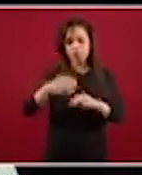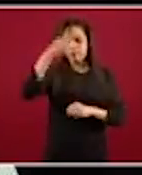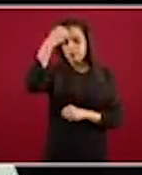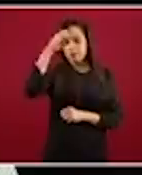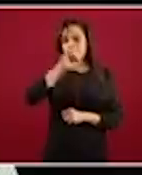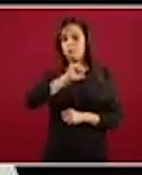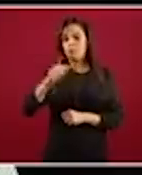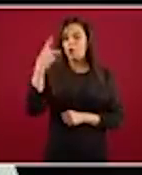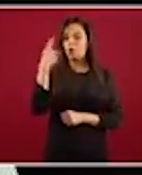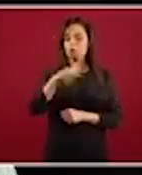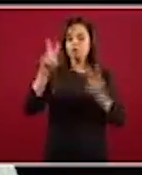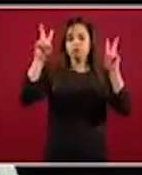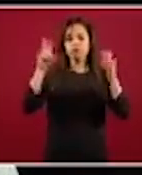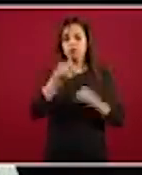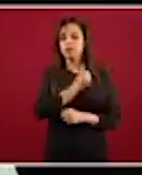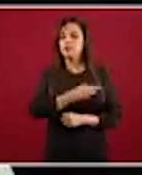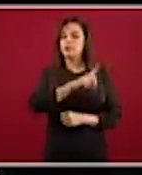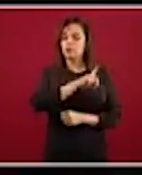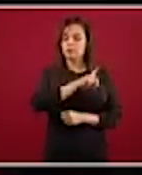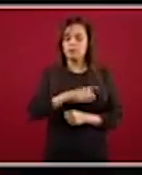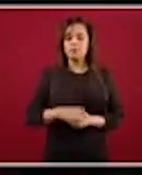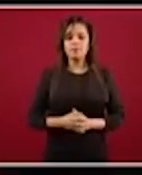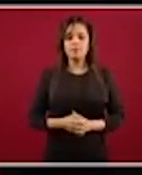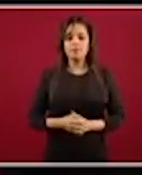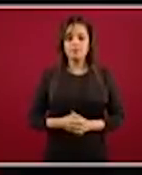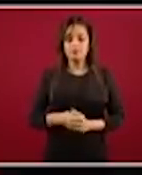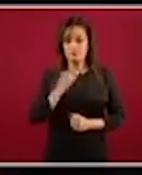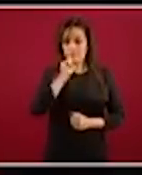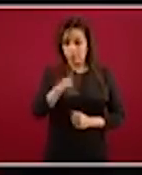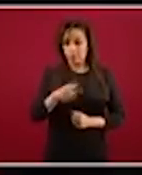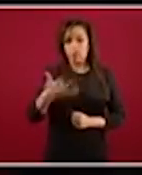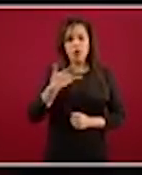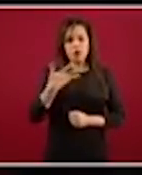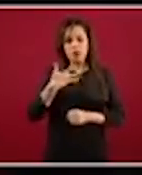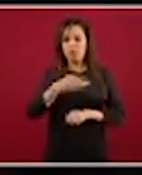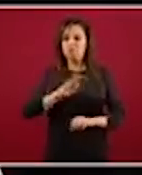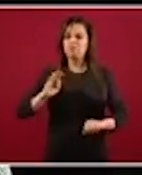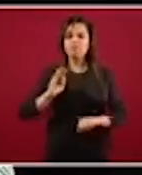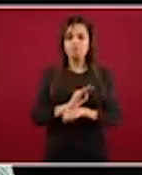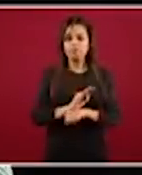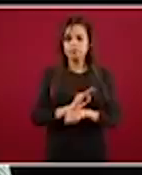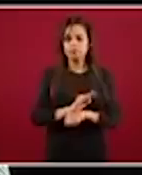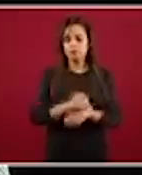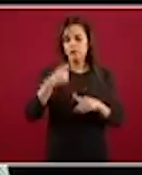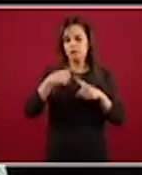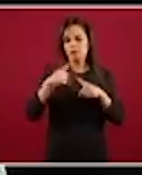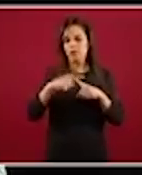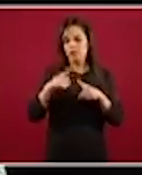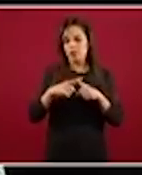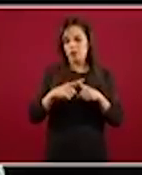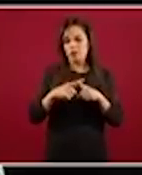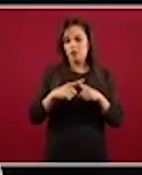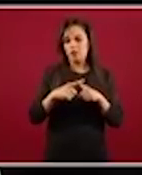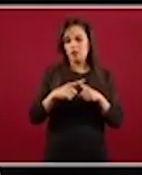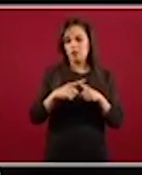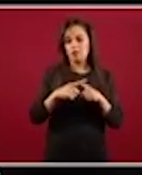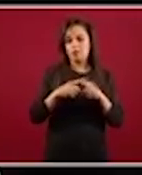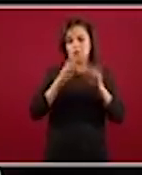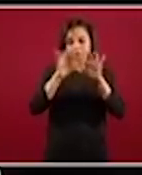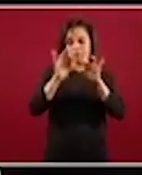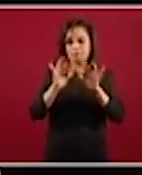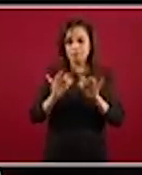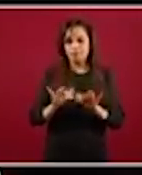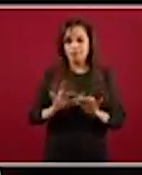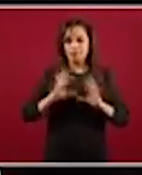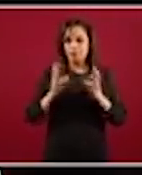salud. Asimismo, existe el respaldo de más de 1,000 artículos científicos publicados en conjunto